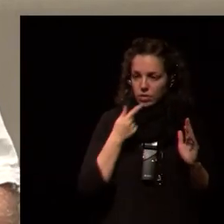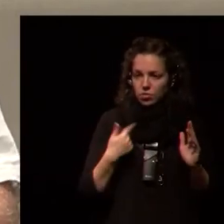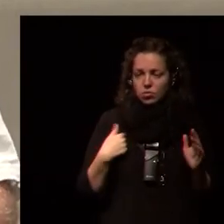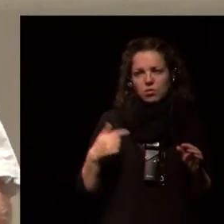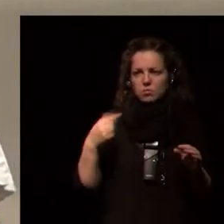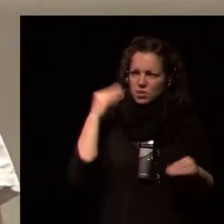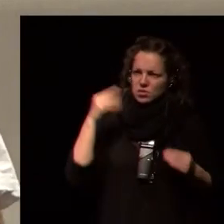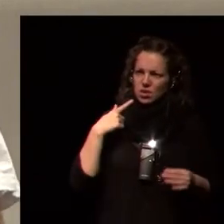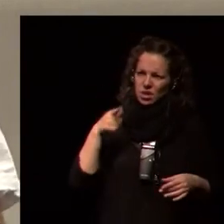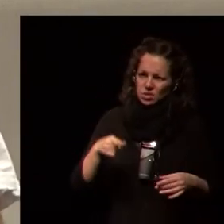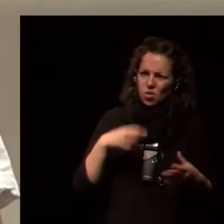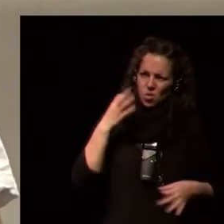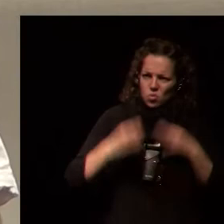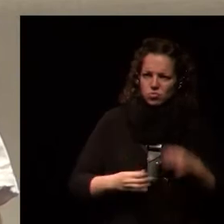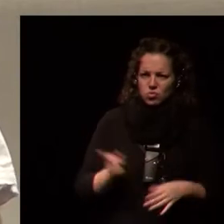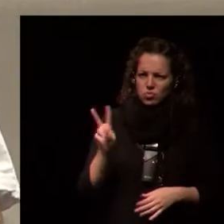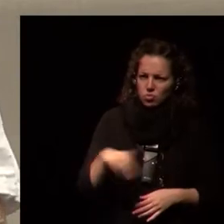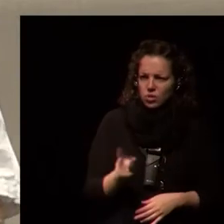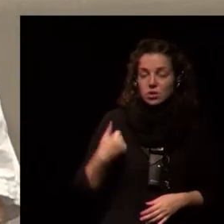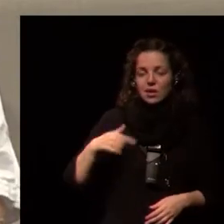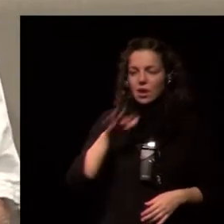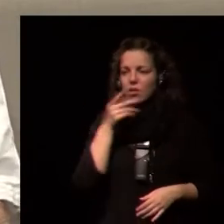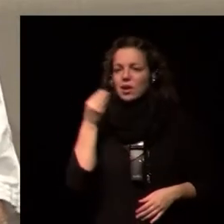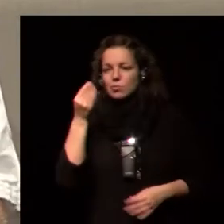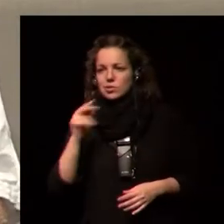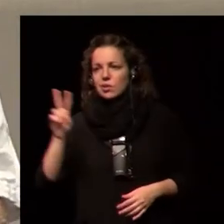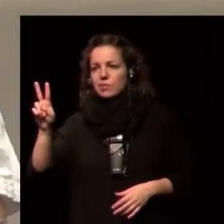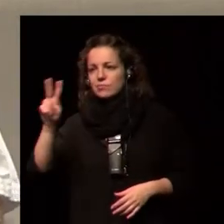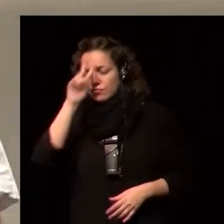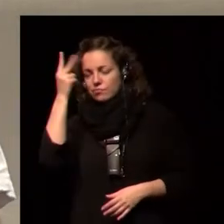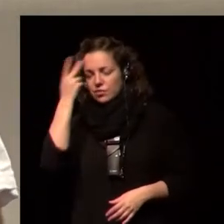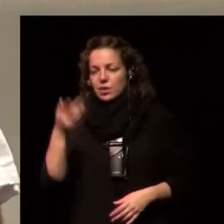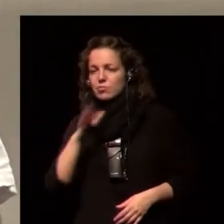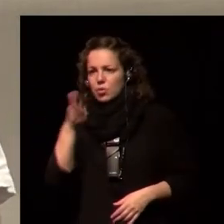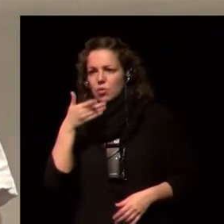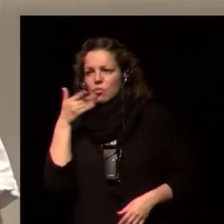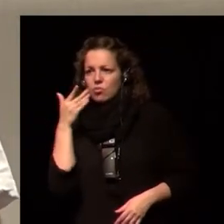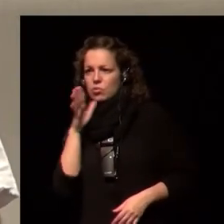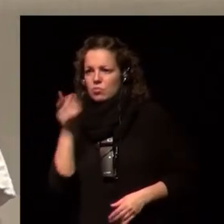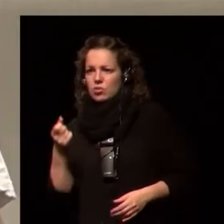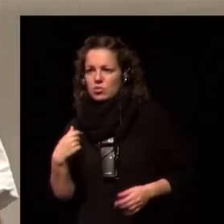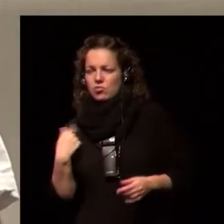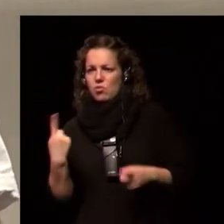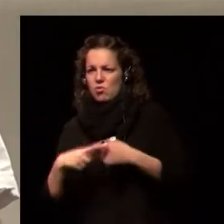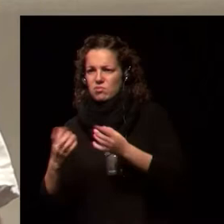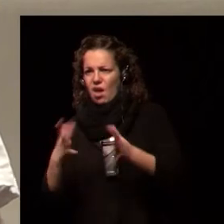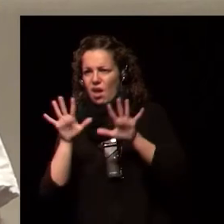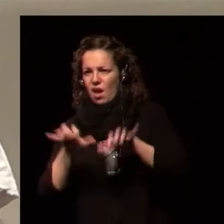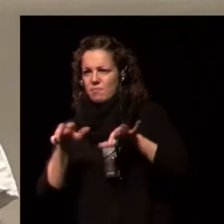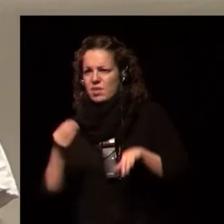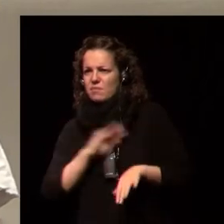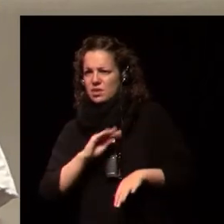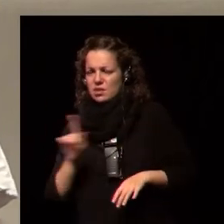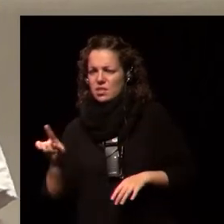Y ahora pienso, qué suerte tuve, qué privilegio, cuán enriquecedor. Y luego hubo otras lecciones